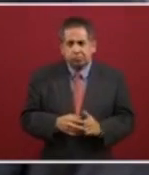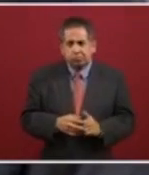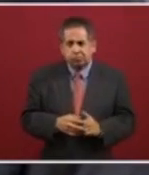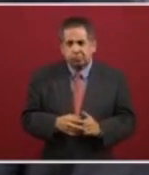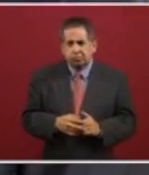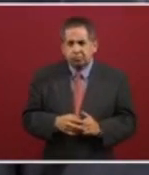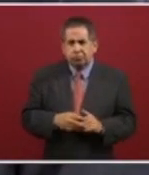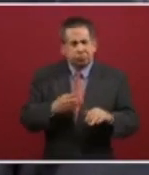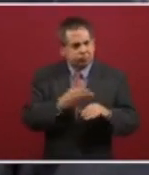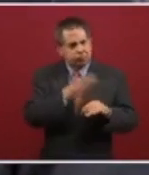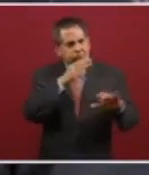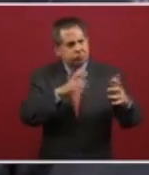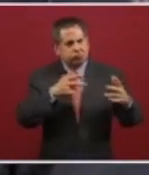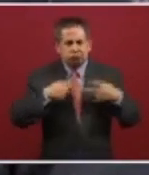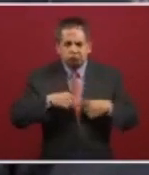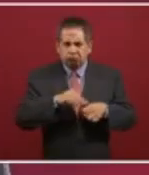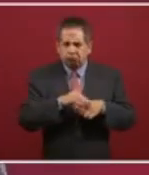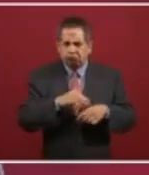muy